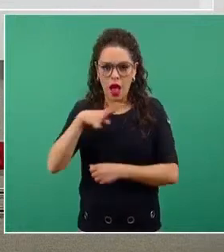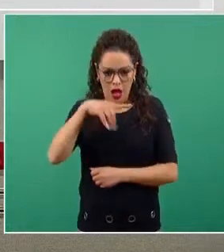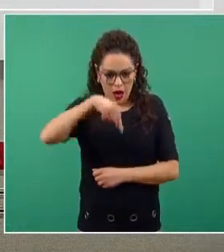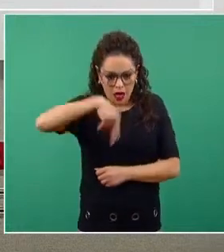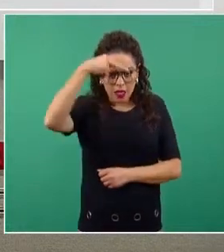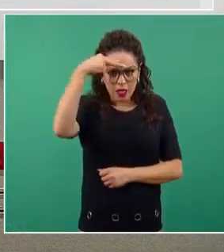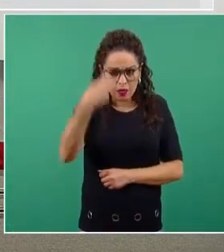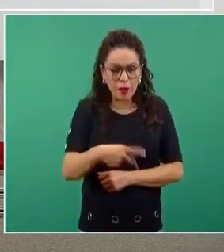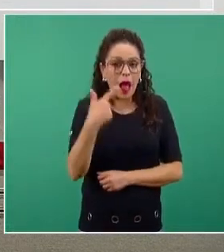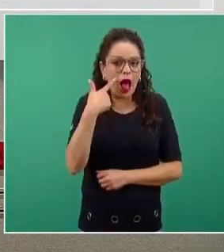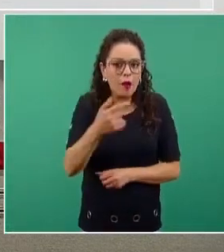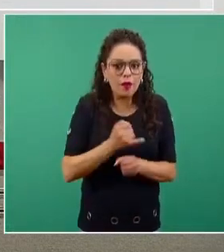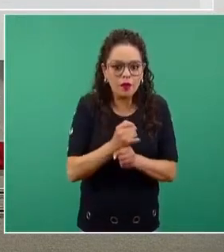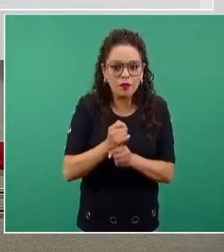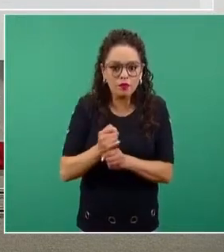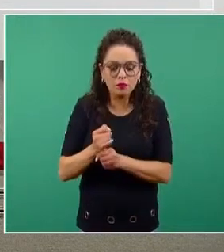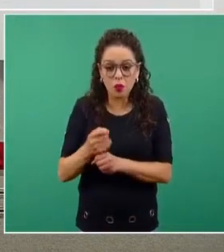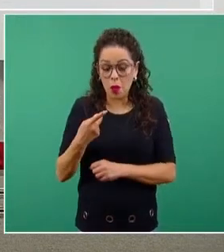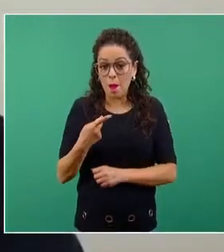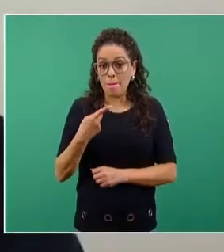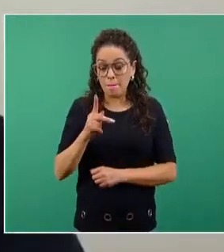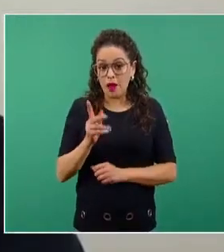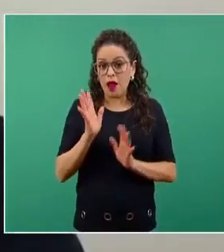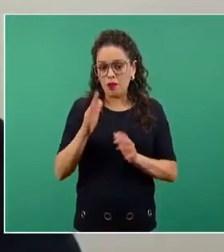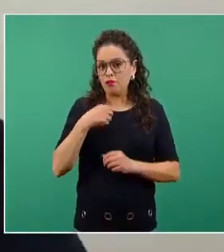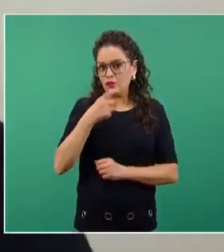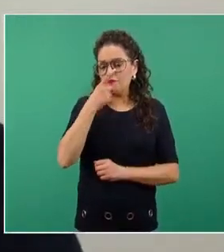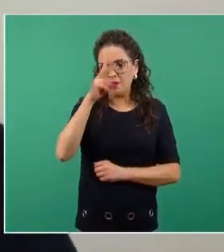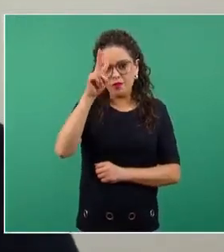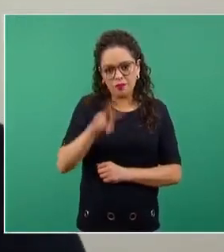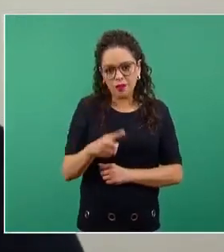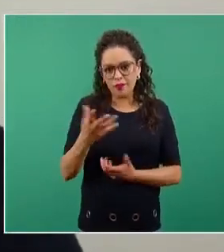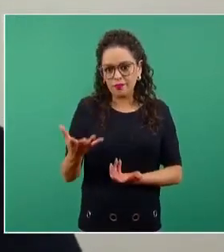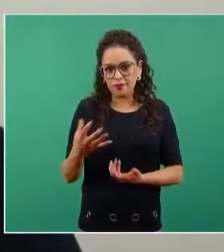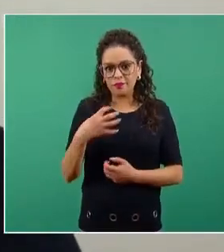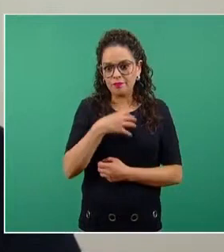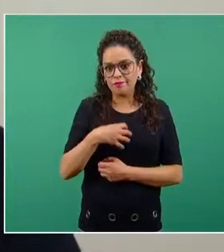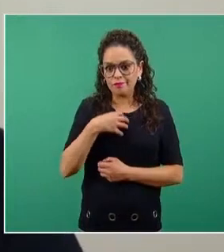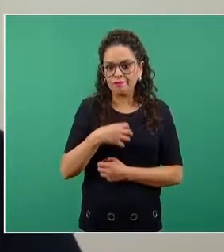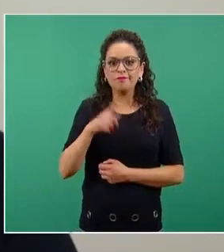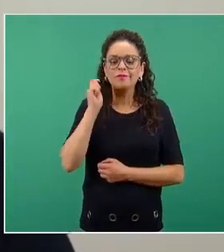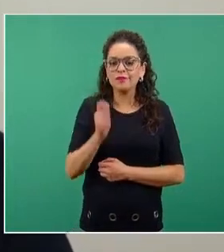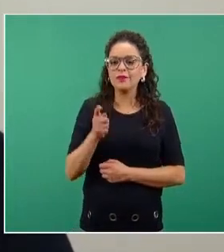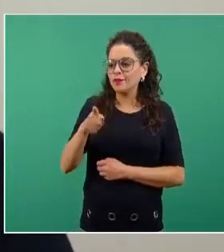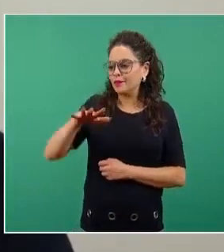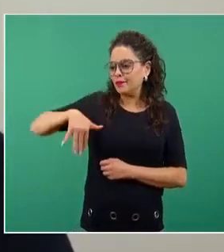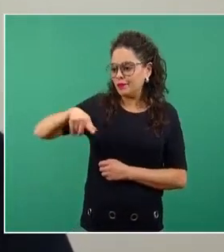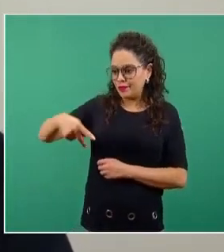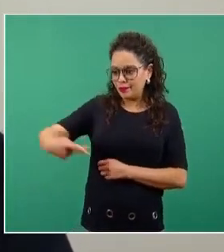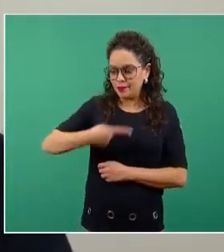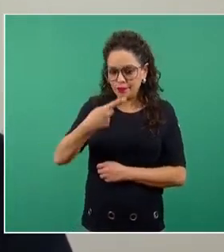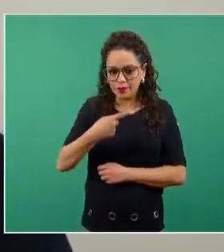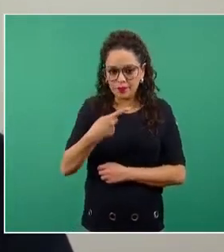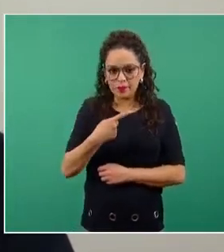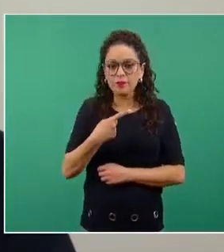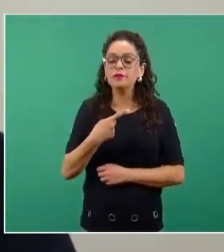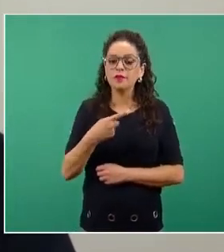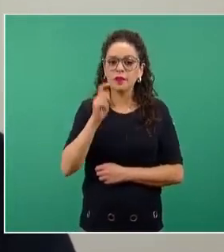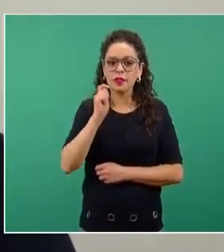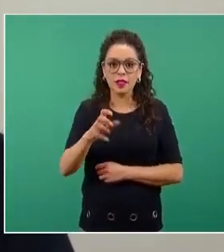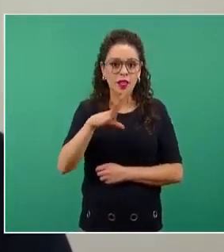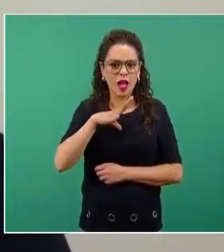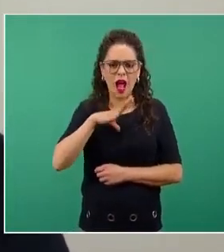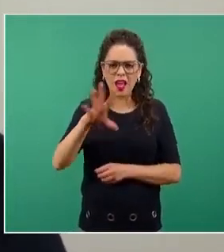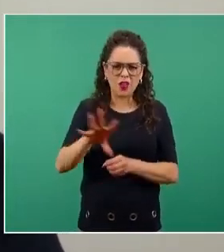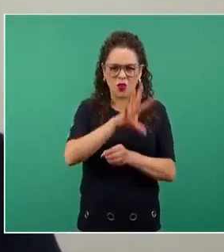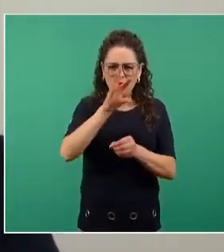en México. Felizmente, y lo comento a lo mejor de la mano de la pregunta anterior, dado que tenemos reportadas todas